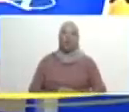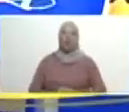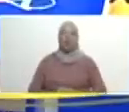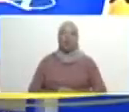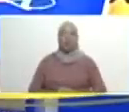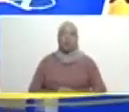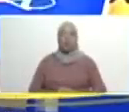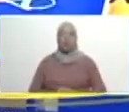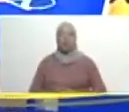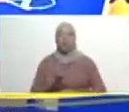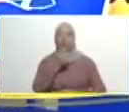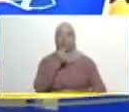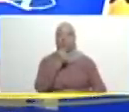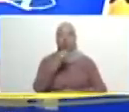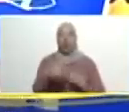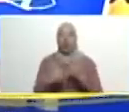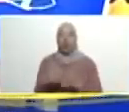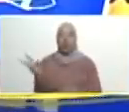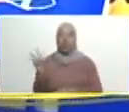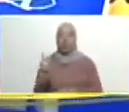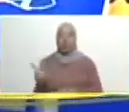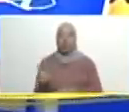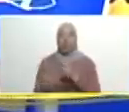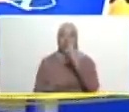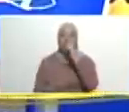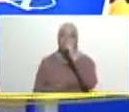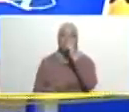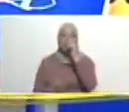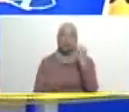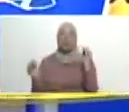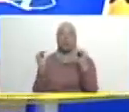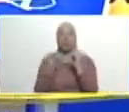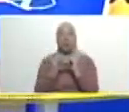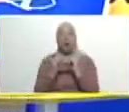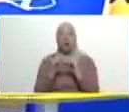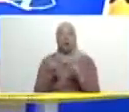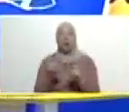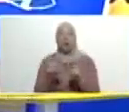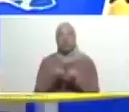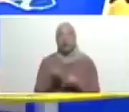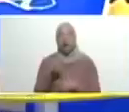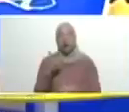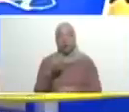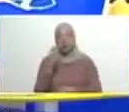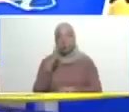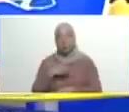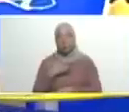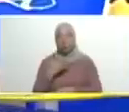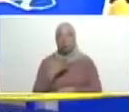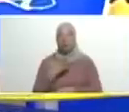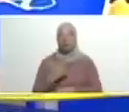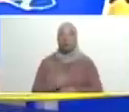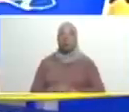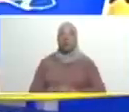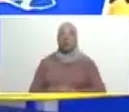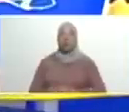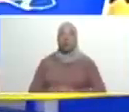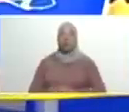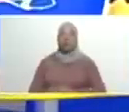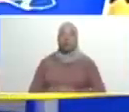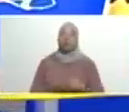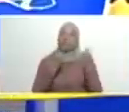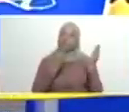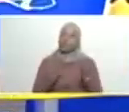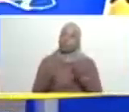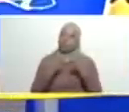el idioma entre nuestros países. Igualmente, bueno, estamos abiertos para que